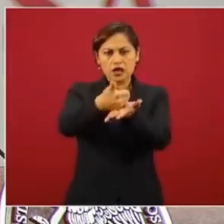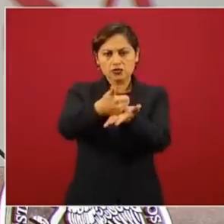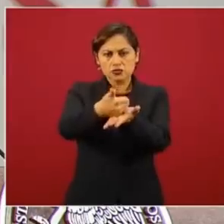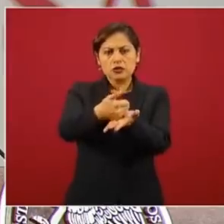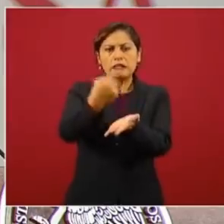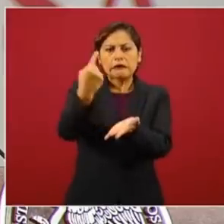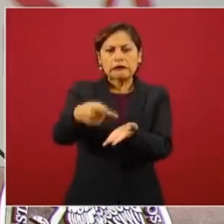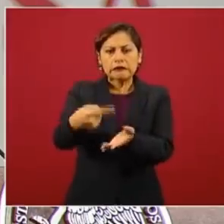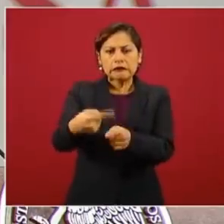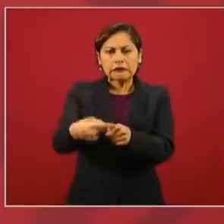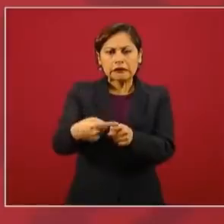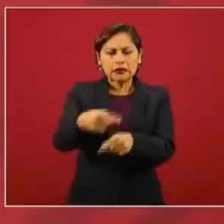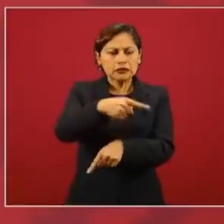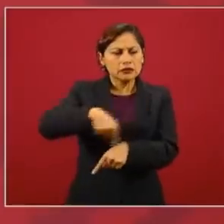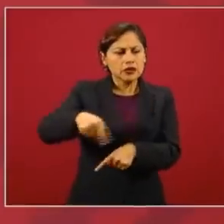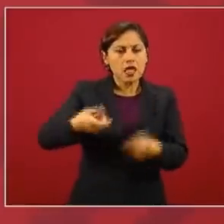Necesitaban